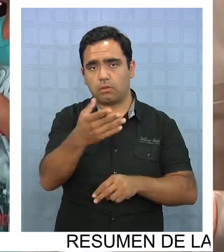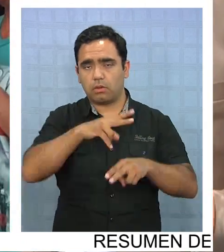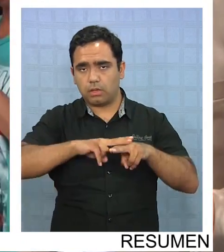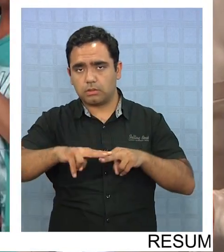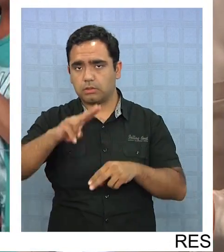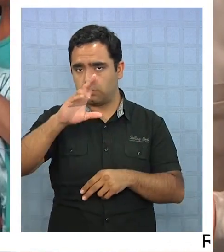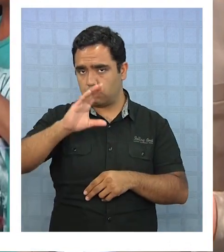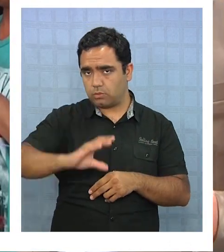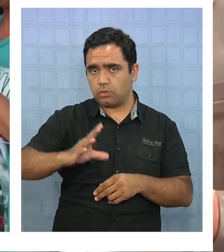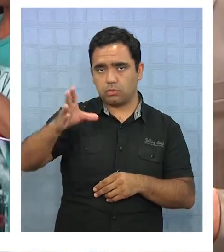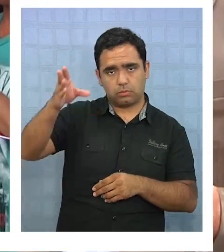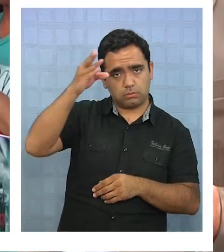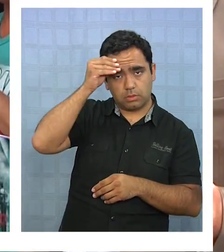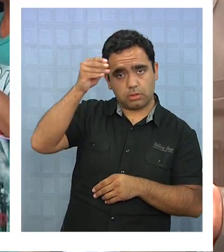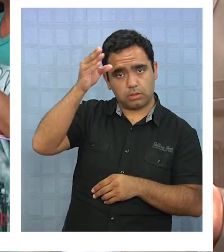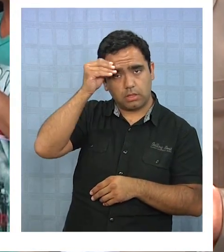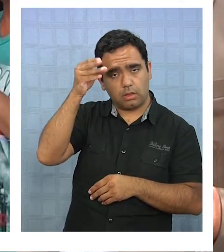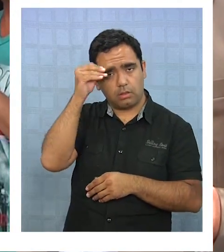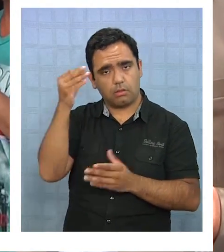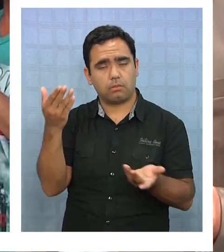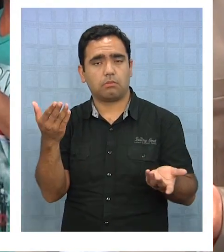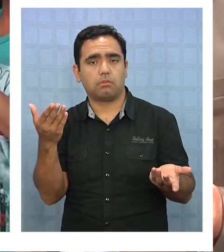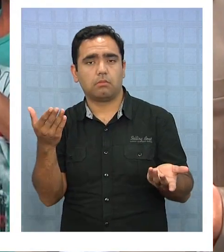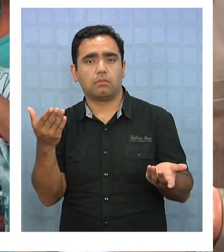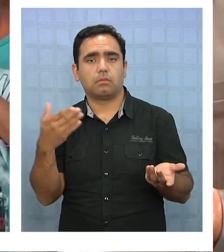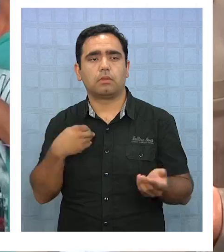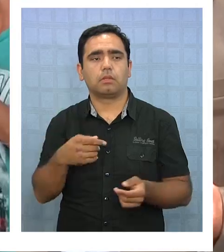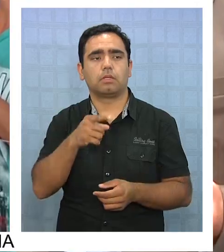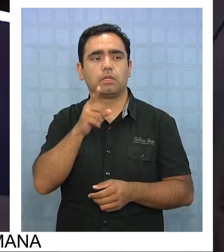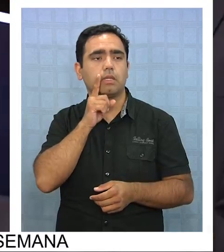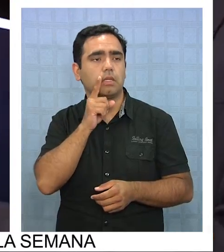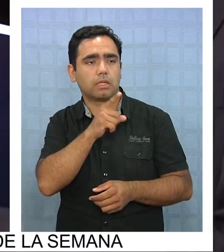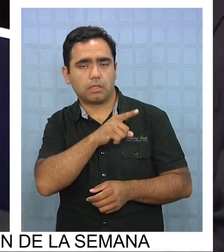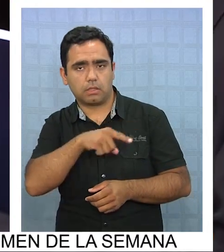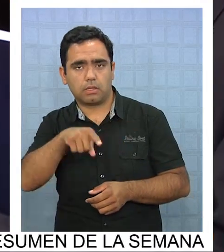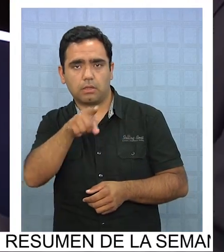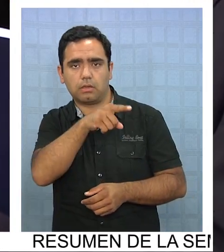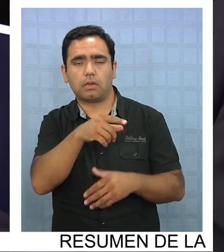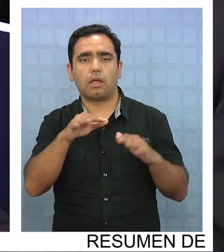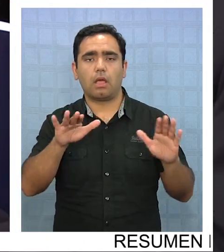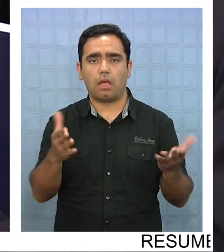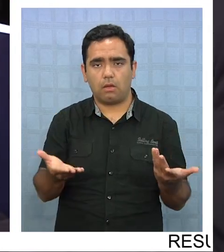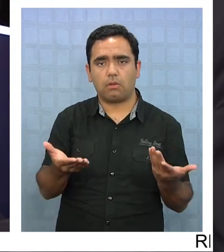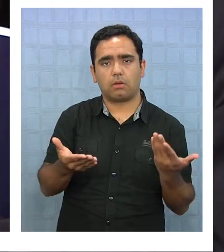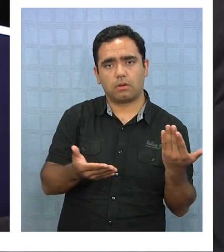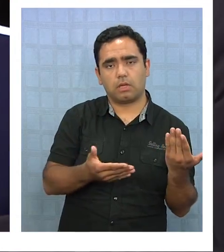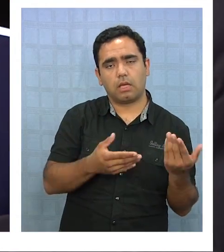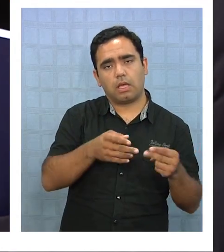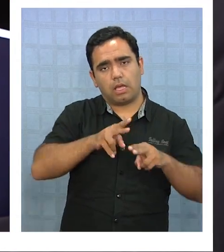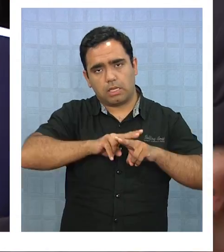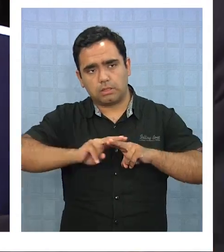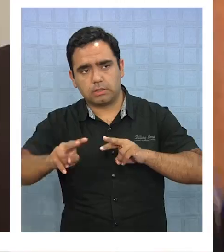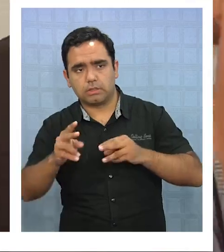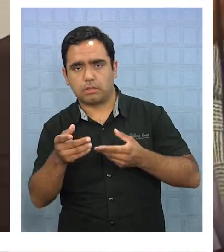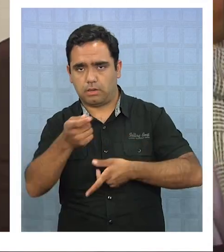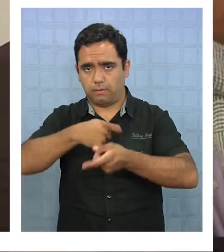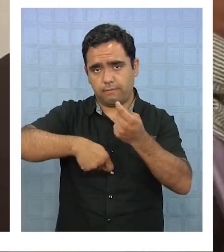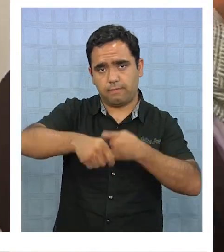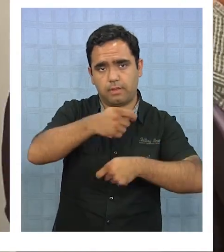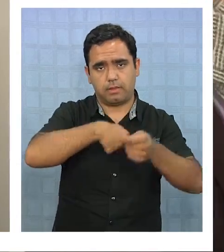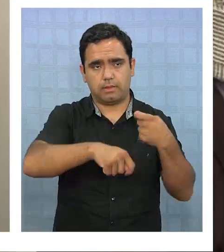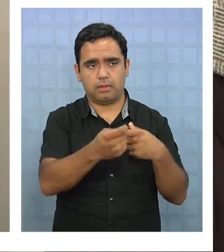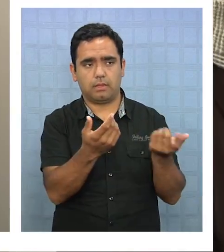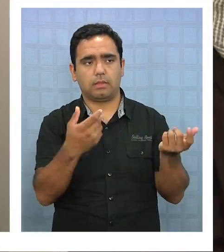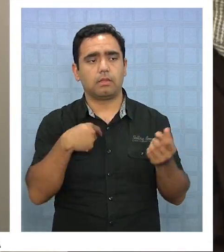que se han capacitado, que están precisamente generando ventas de sus productos,